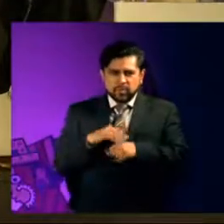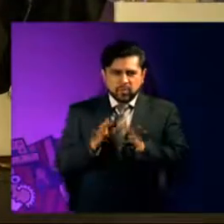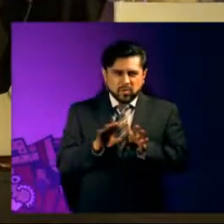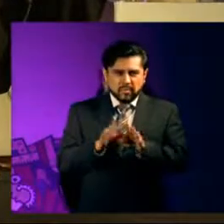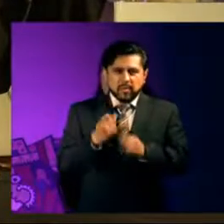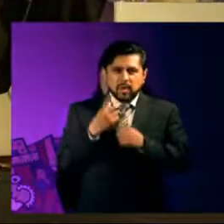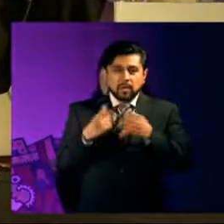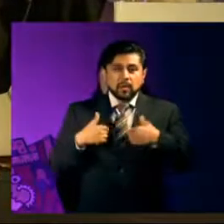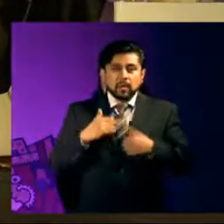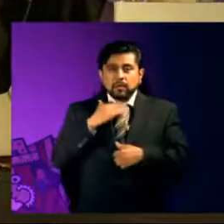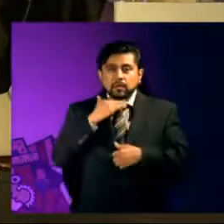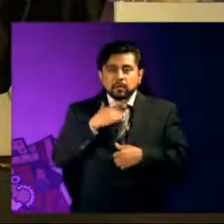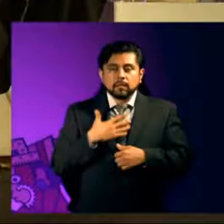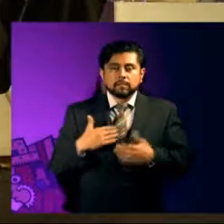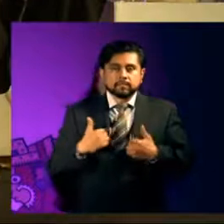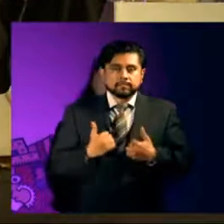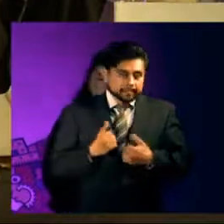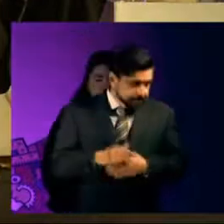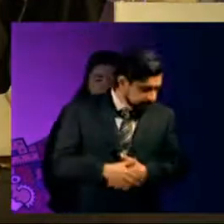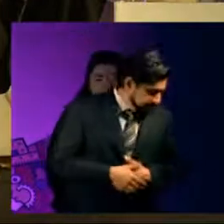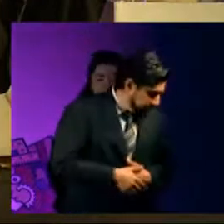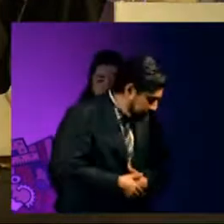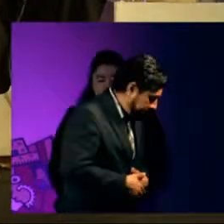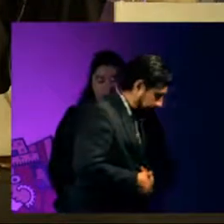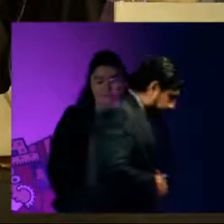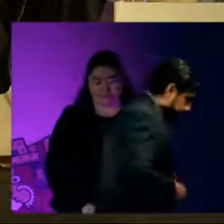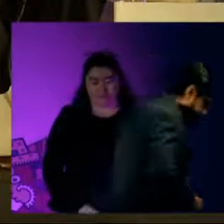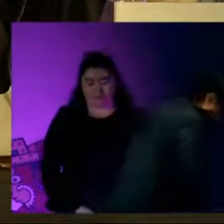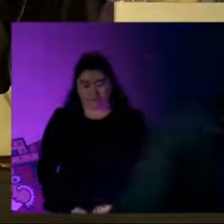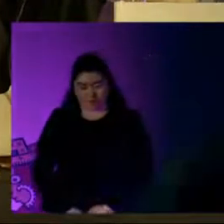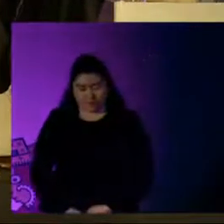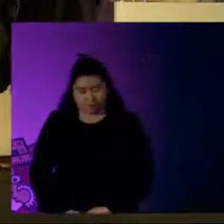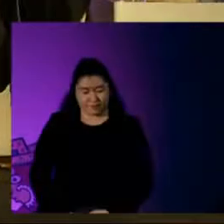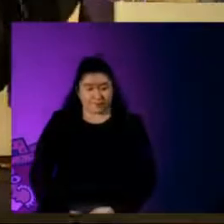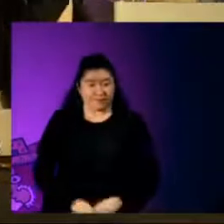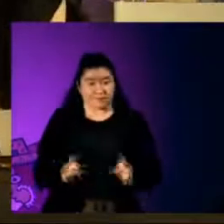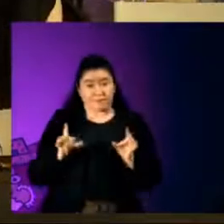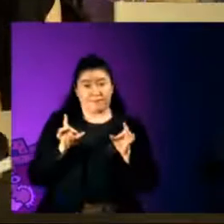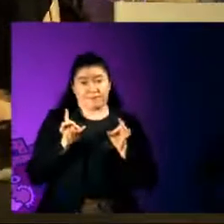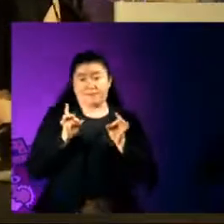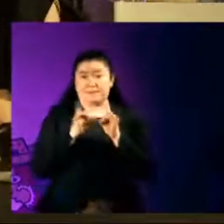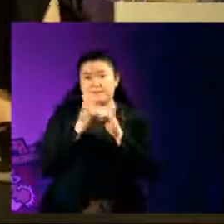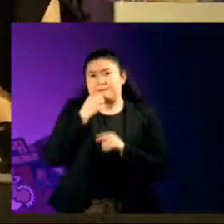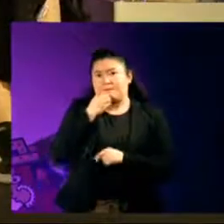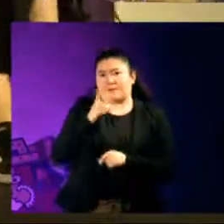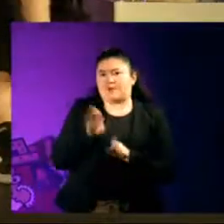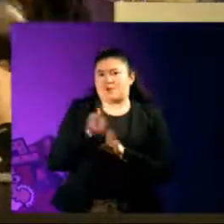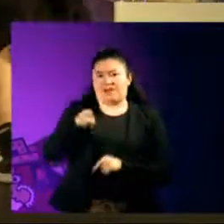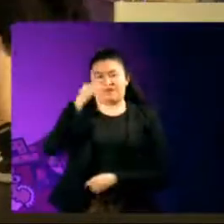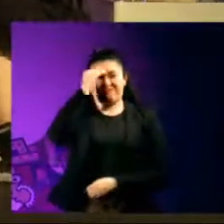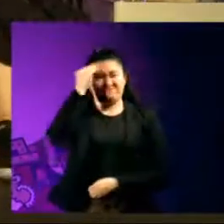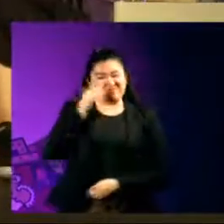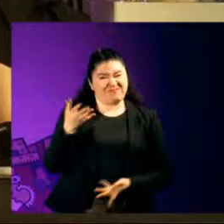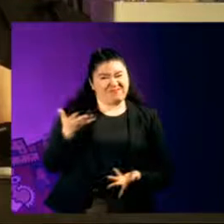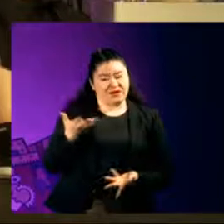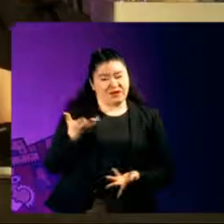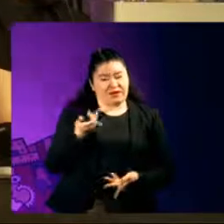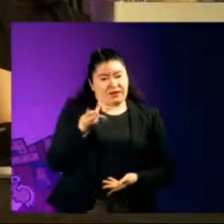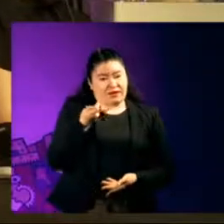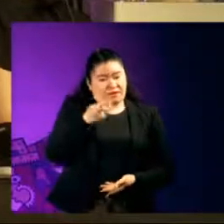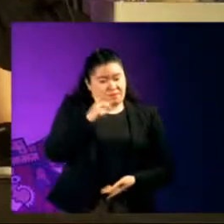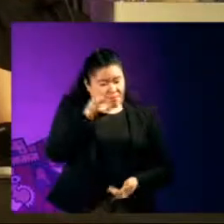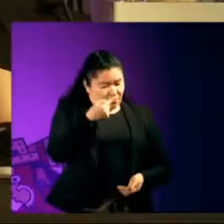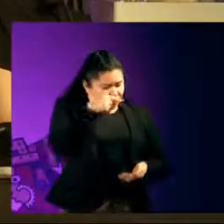sector de la población va a estar horrible este y es en el fondo lo que hay es una cosa